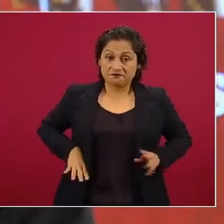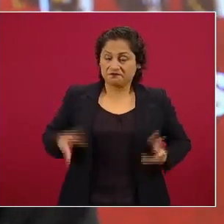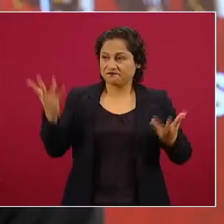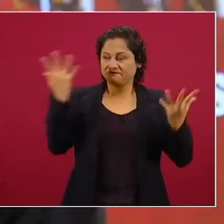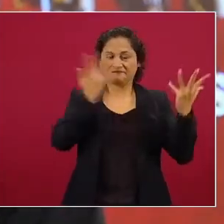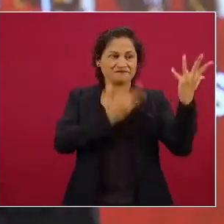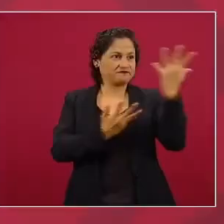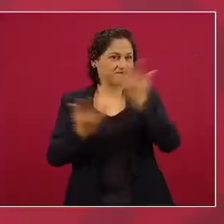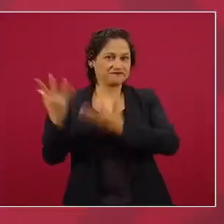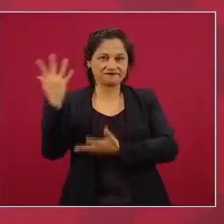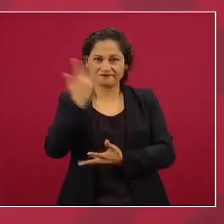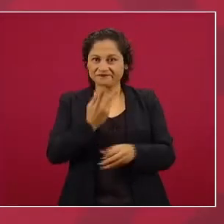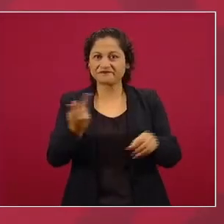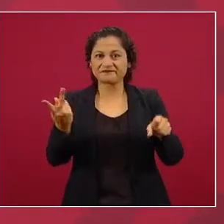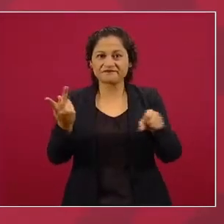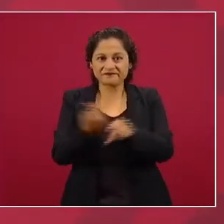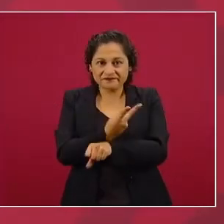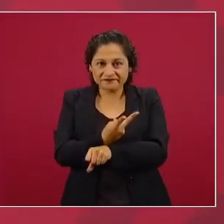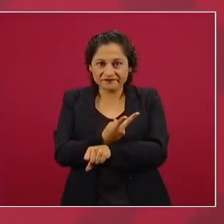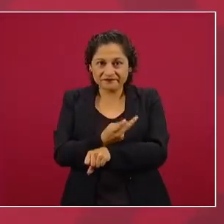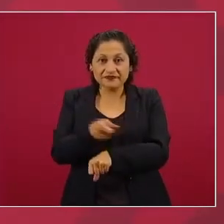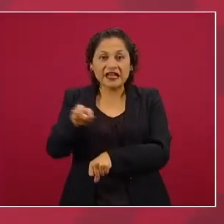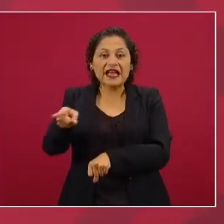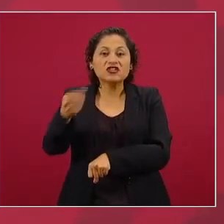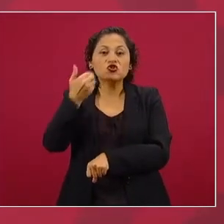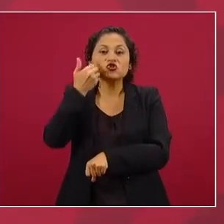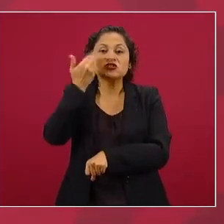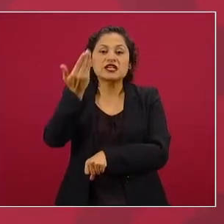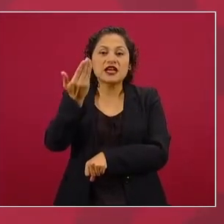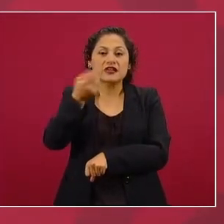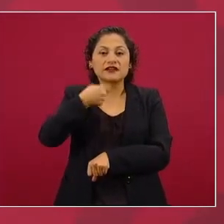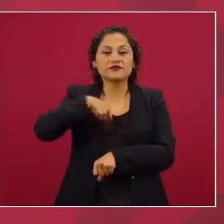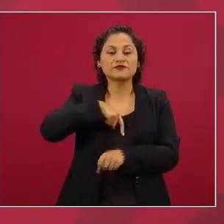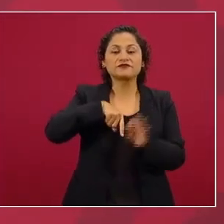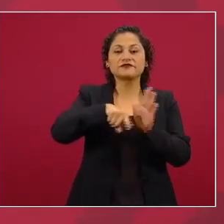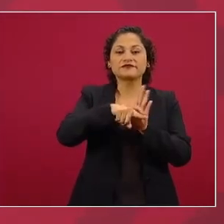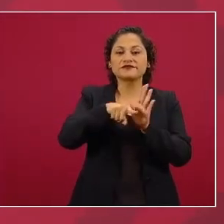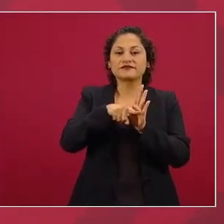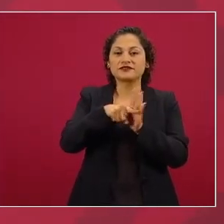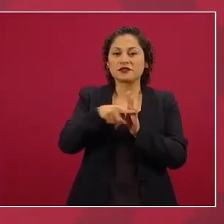por los reacomodos, no saben cómo.